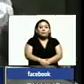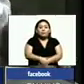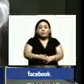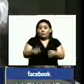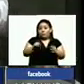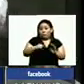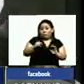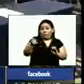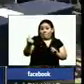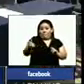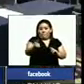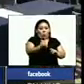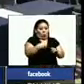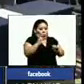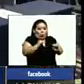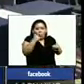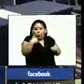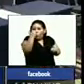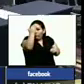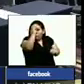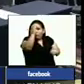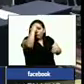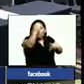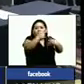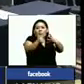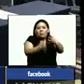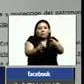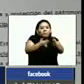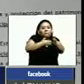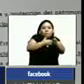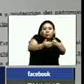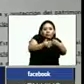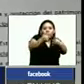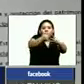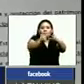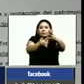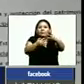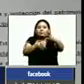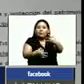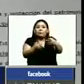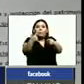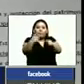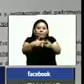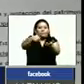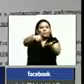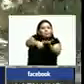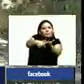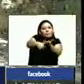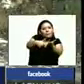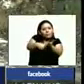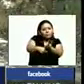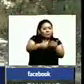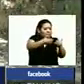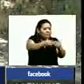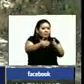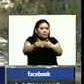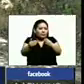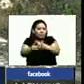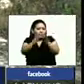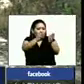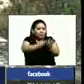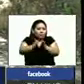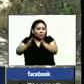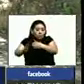alegar Ignorancia de la ley Es un principio Del ordenamiento jurídico Pero a nivel municipal Muchas ordenanzas O